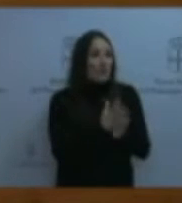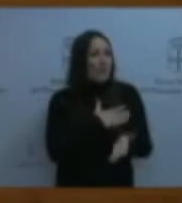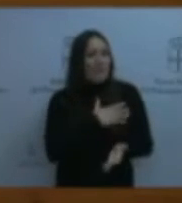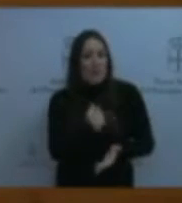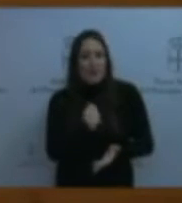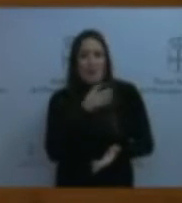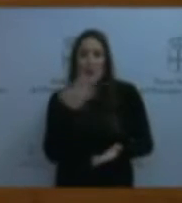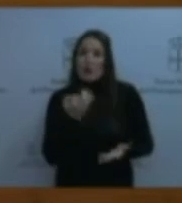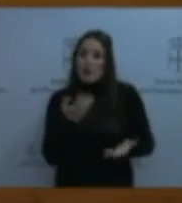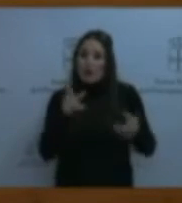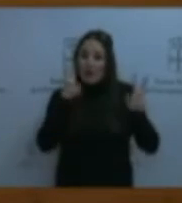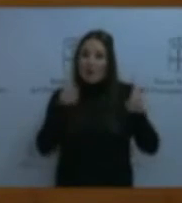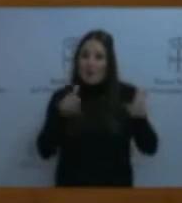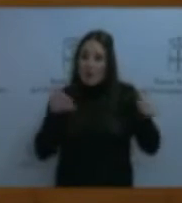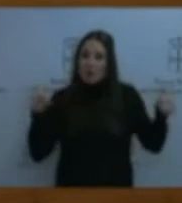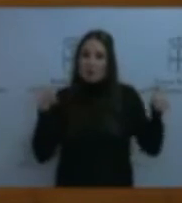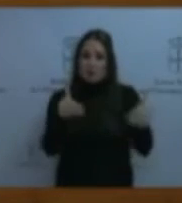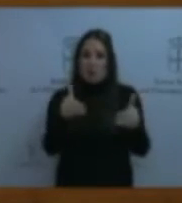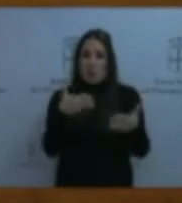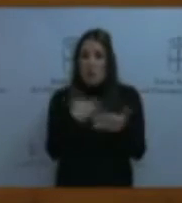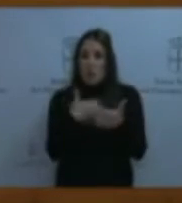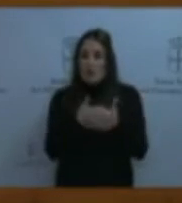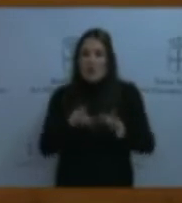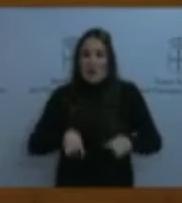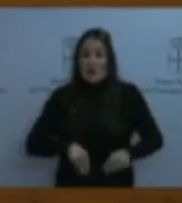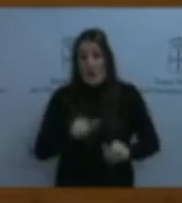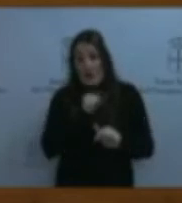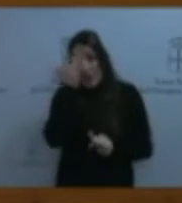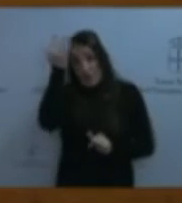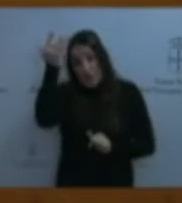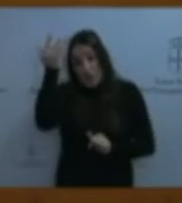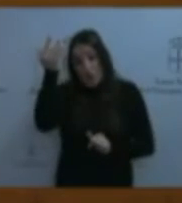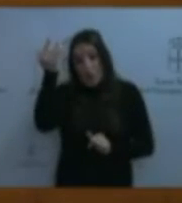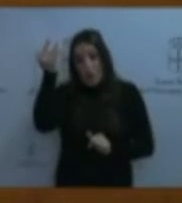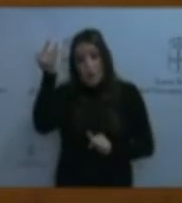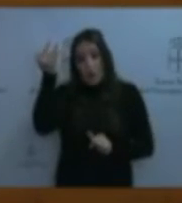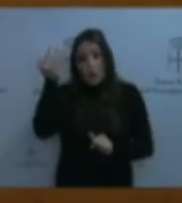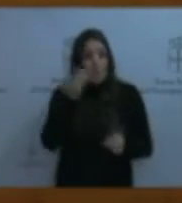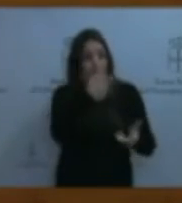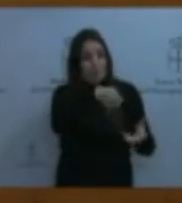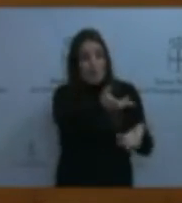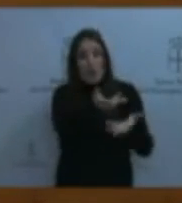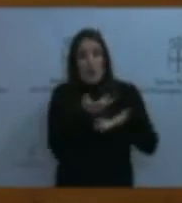afrontar esta propuesta y espero realmente que nos ayuden con su voto.